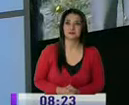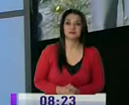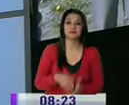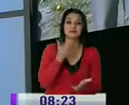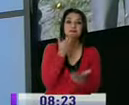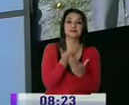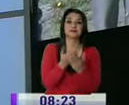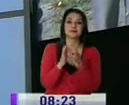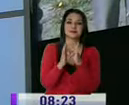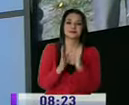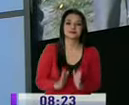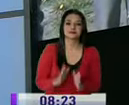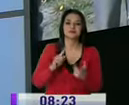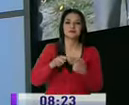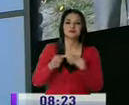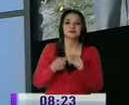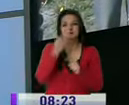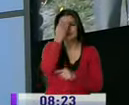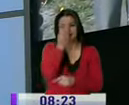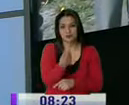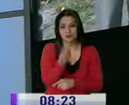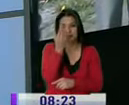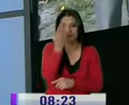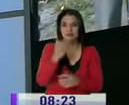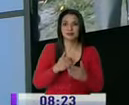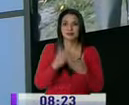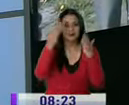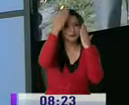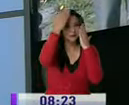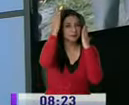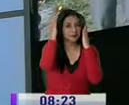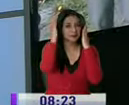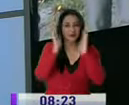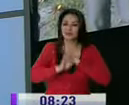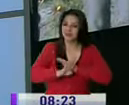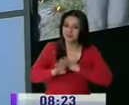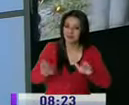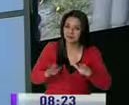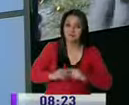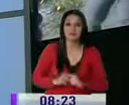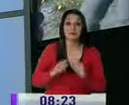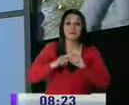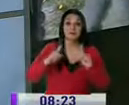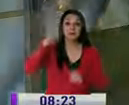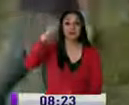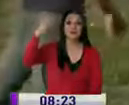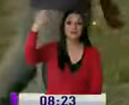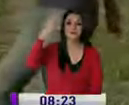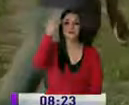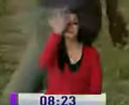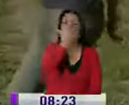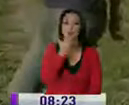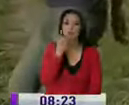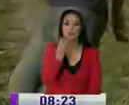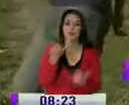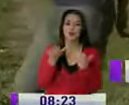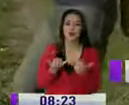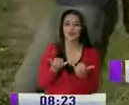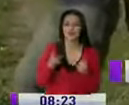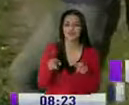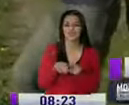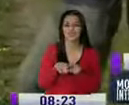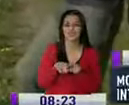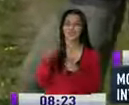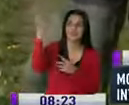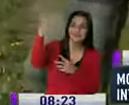Gracias, Robert, amigos televidentes, muy buenos días. Solo el peinado, mi Robert, pero por supuesto también este sol espectacular que nos acompaña la mañana de hoy.